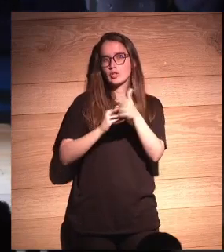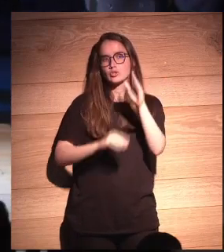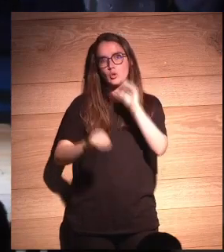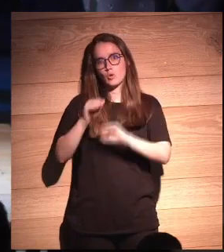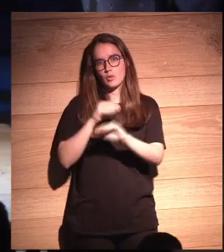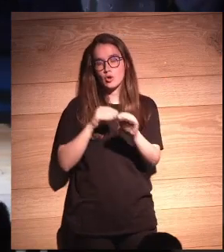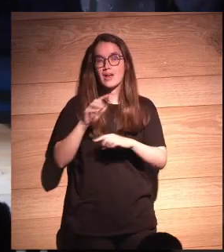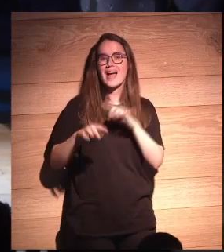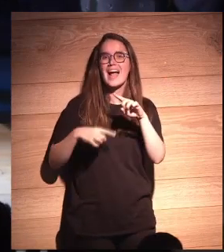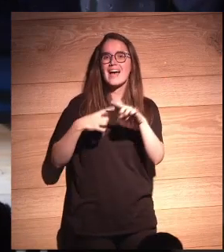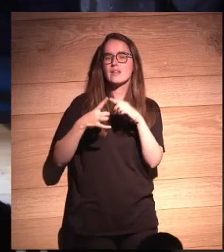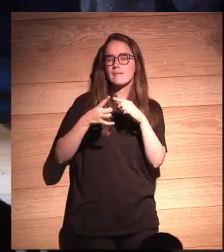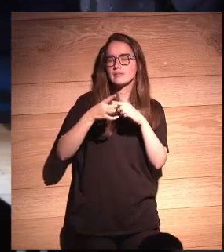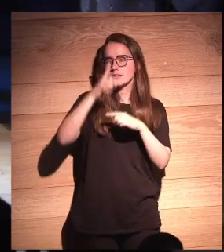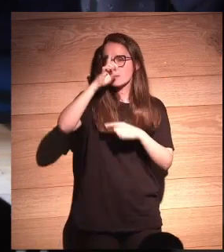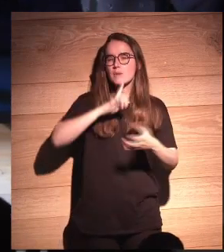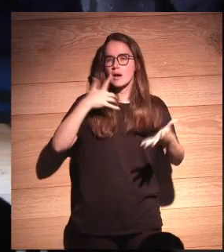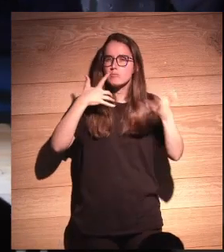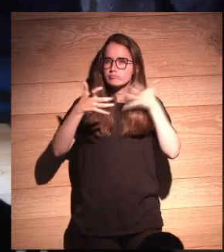los problemas, énfasis estéticos,